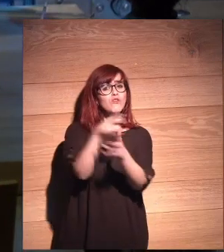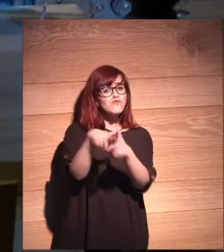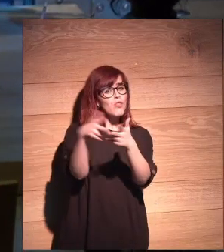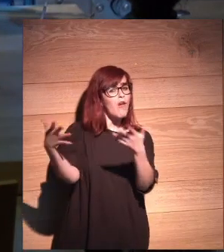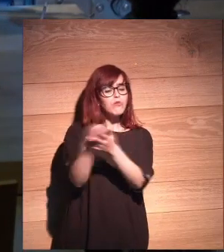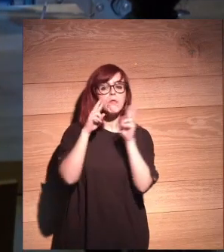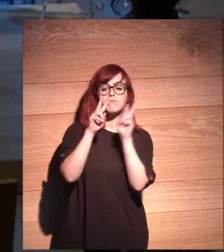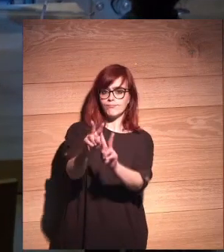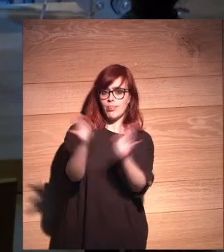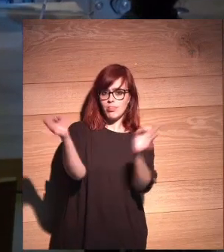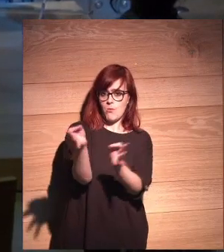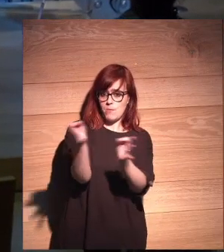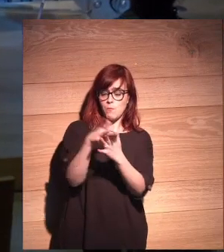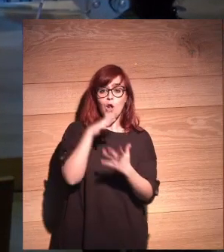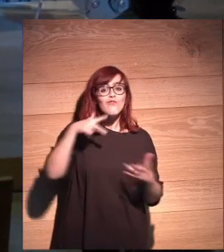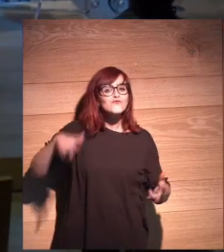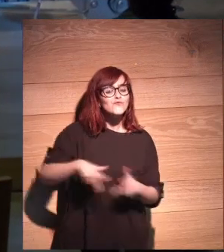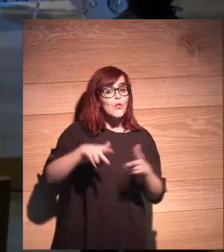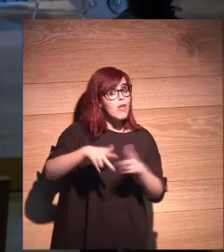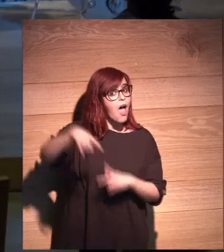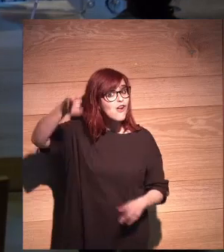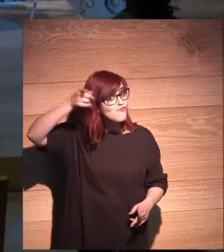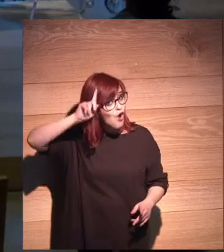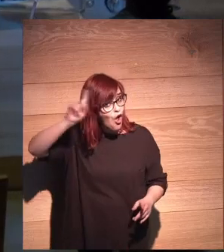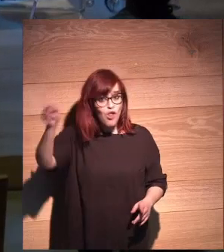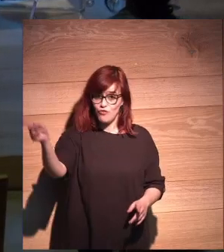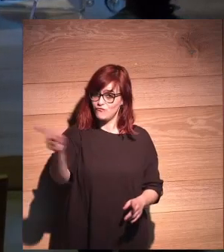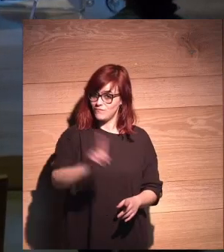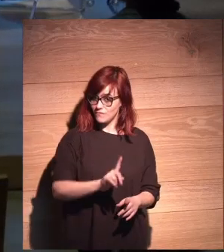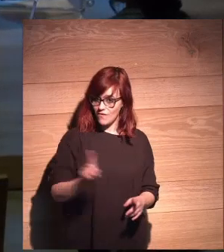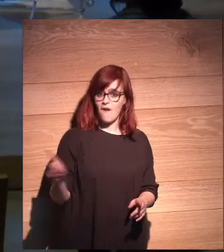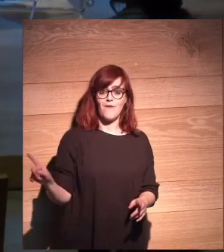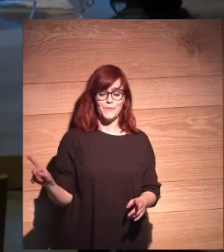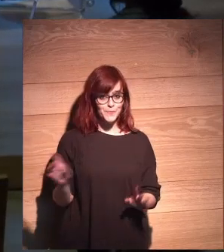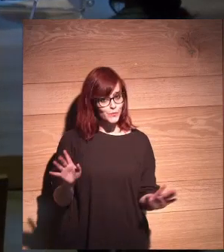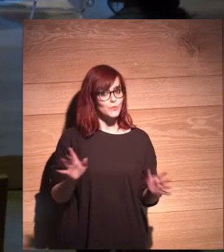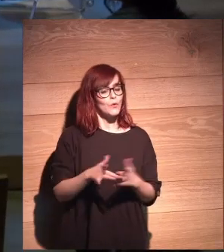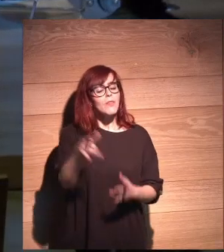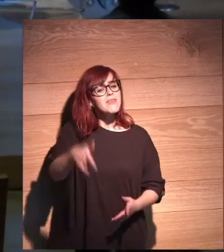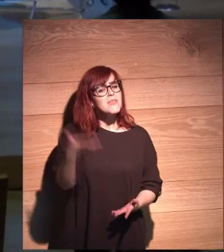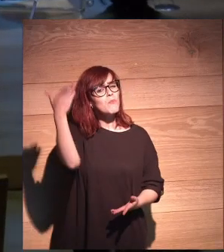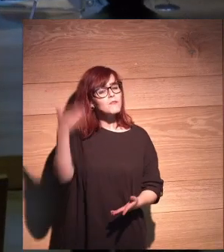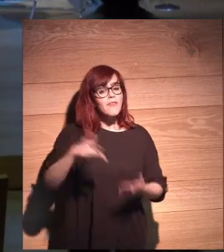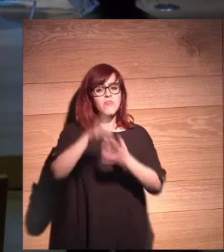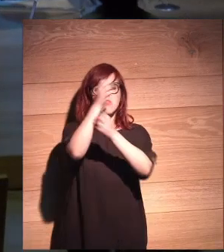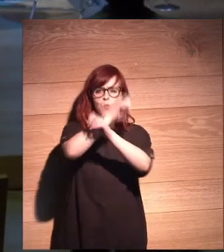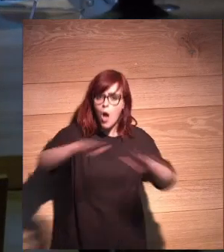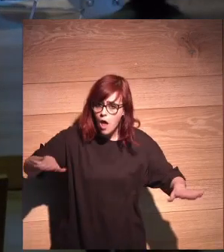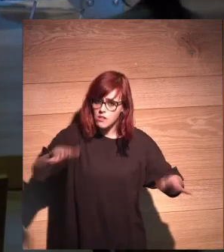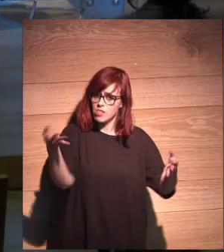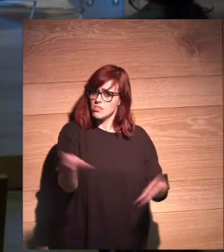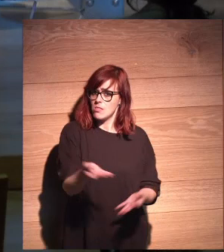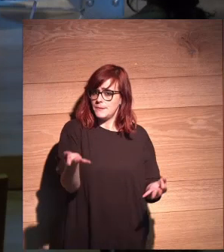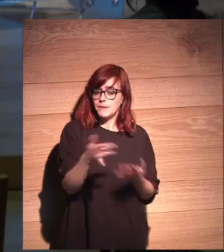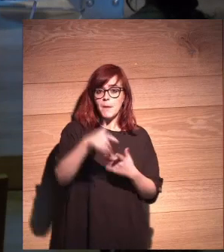sociedad, porque la sociedad no lo sabe. Y yo creo que es fundamental divulgar lo que han